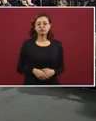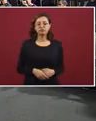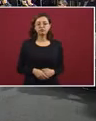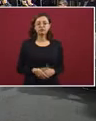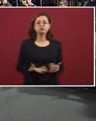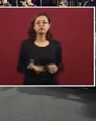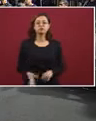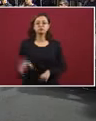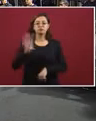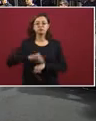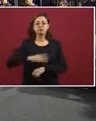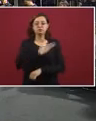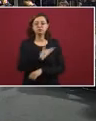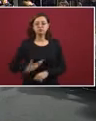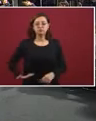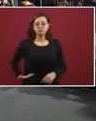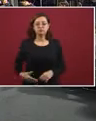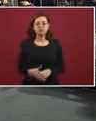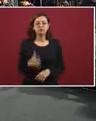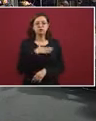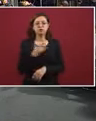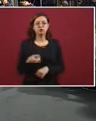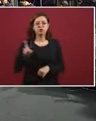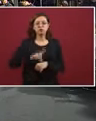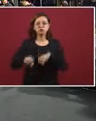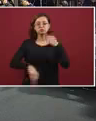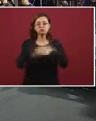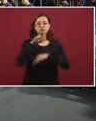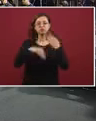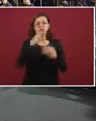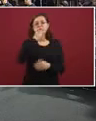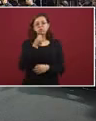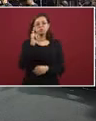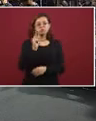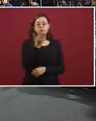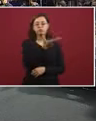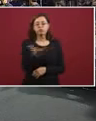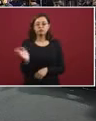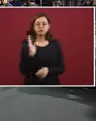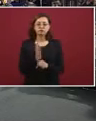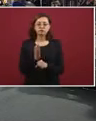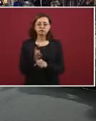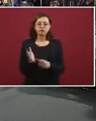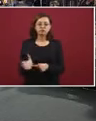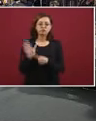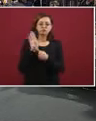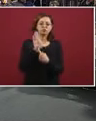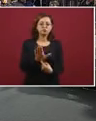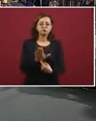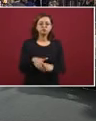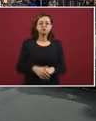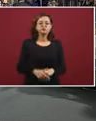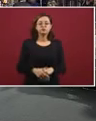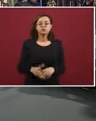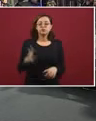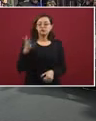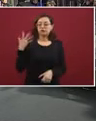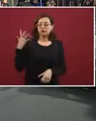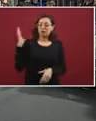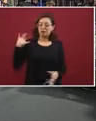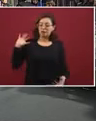Con su permiso, señor presidente, buenos días a todas y a todos. Vamos a presentar los resultados de la quinta subasta con